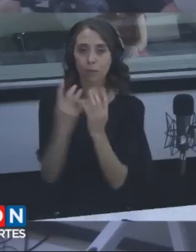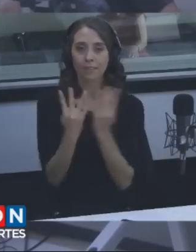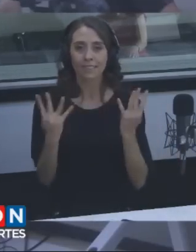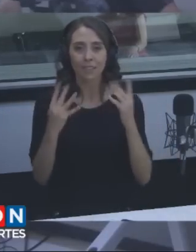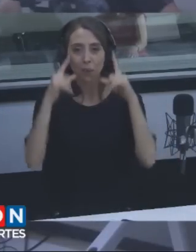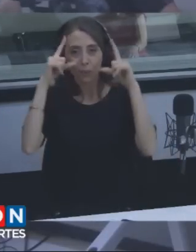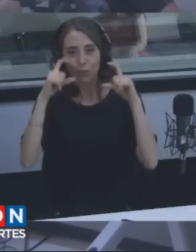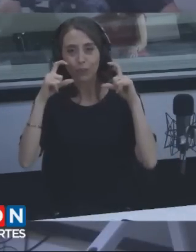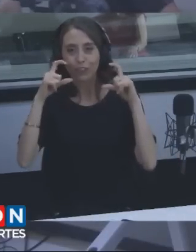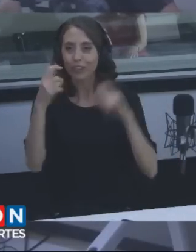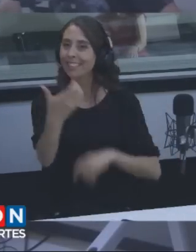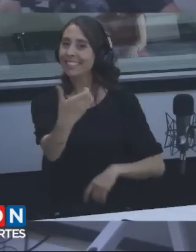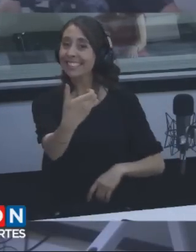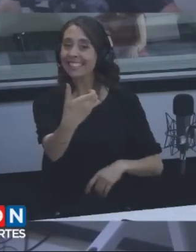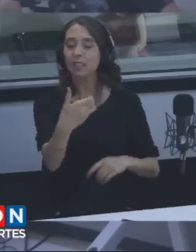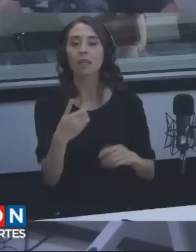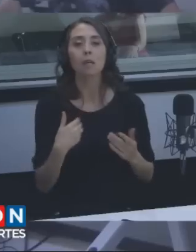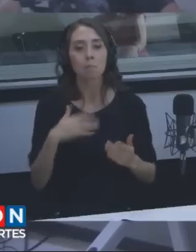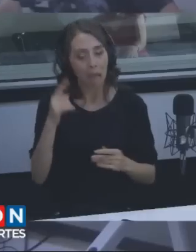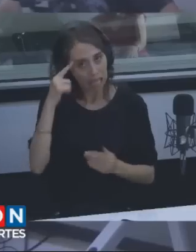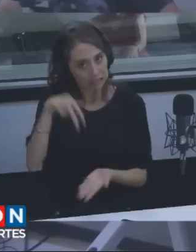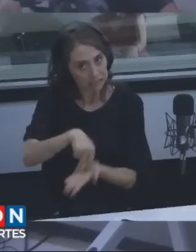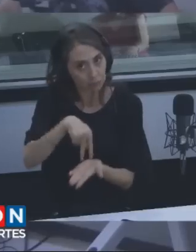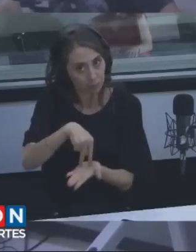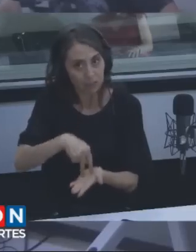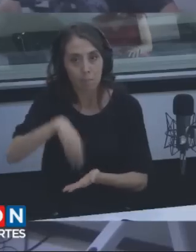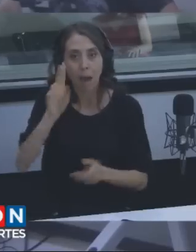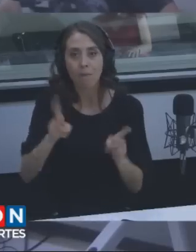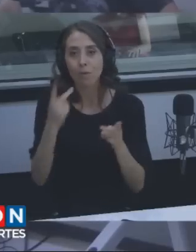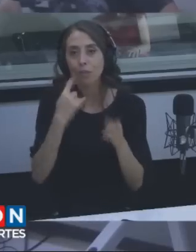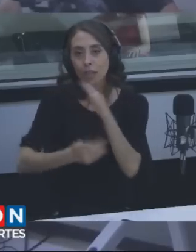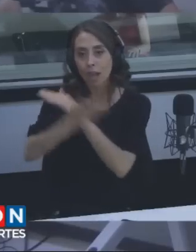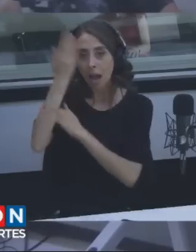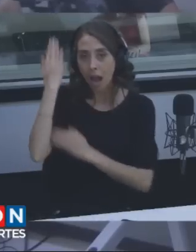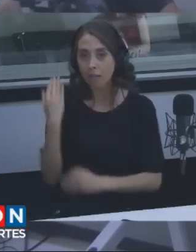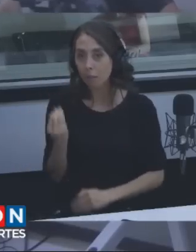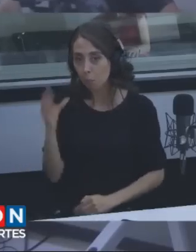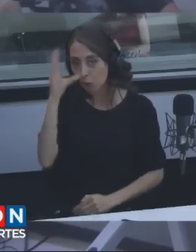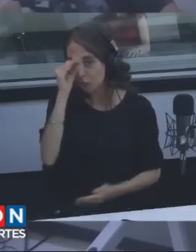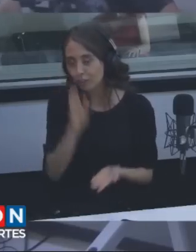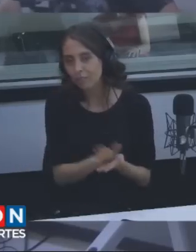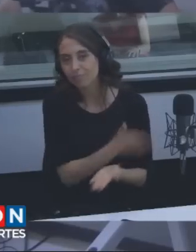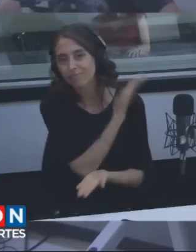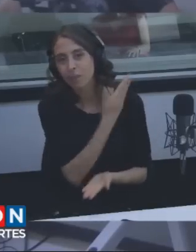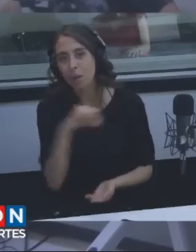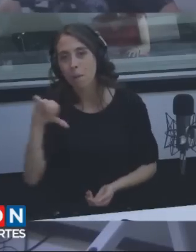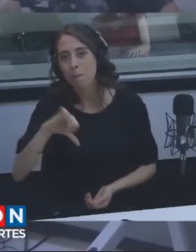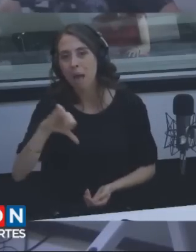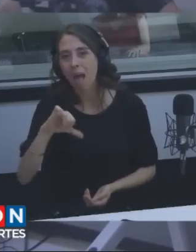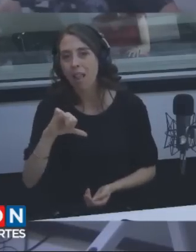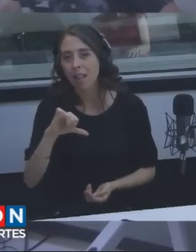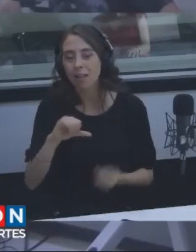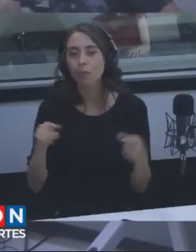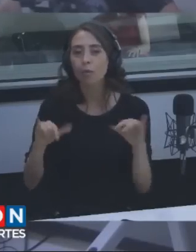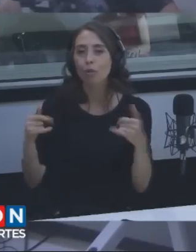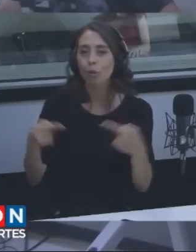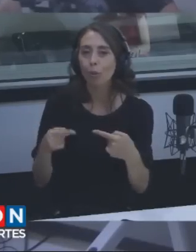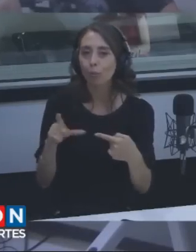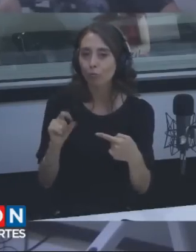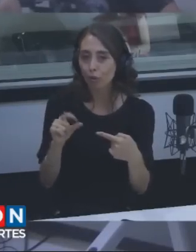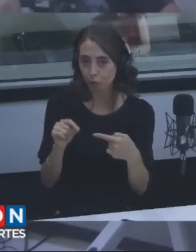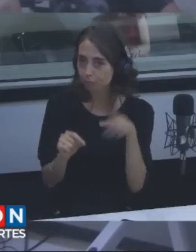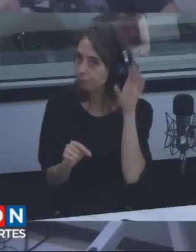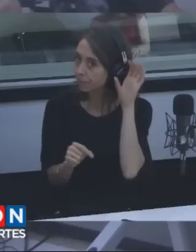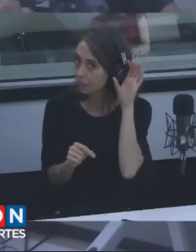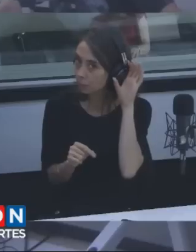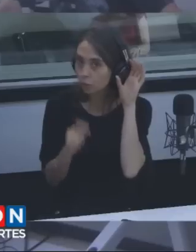ahí señalando que están más presentes que nunca, que están más vivos que nunca, un Diego Buenanote que ya dejó atrás ese magro episodio vivido ante Colo Colo.